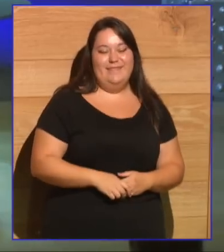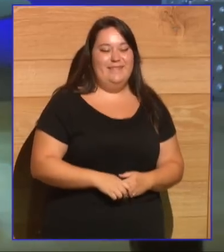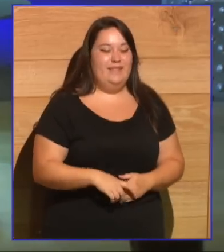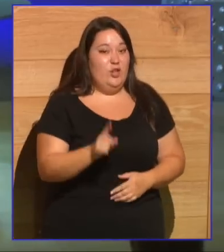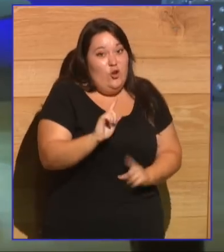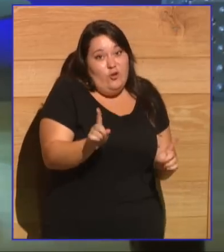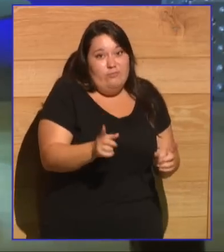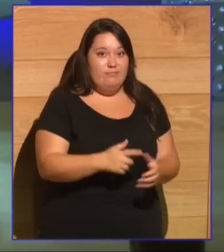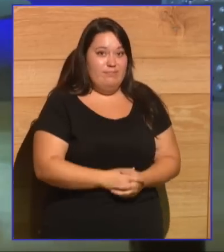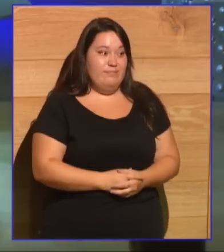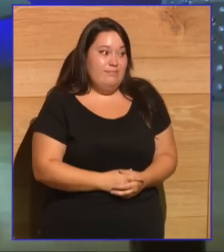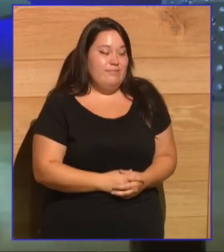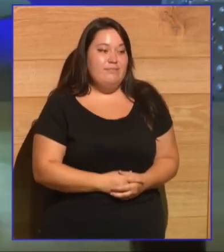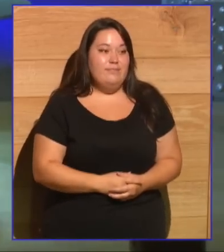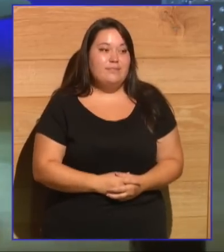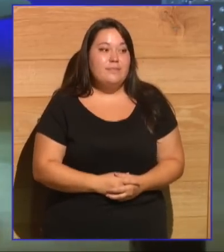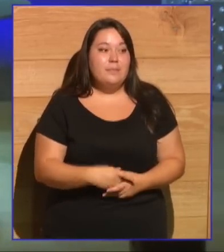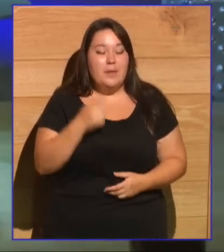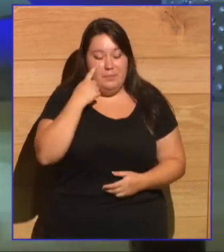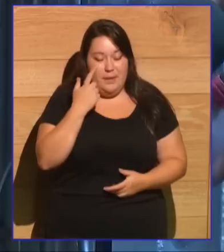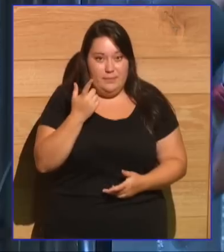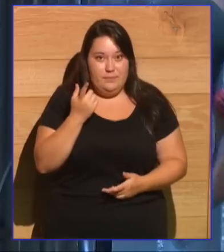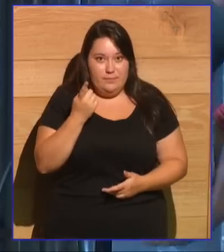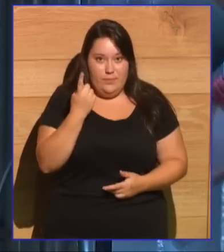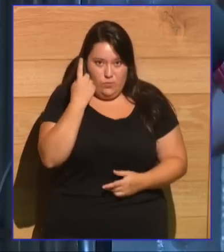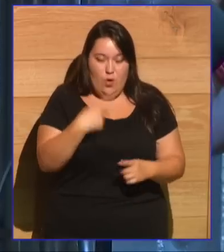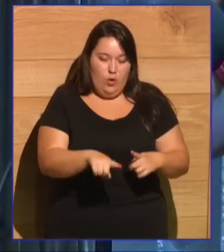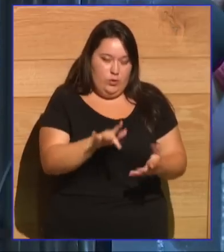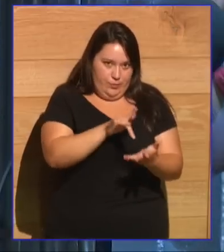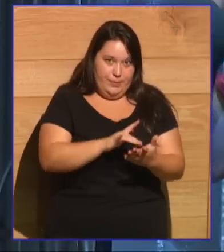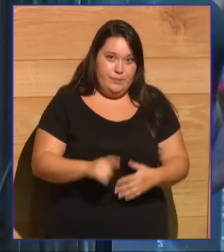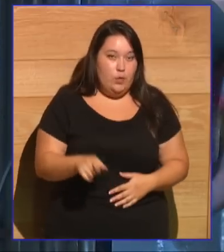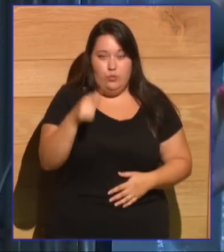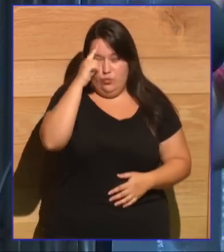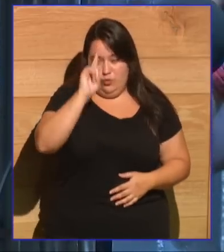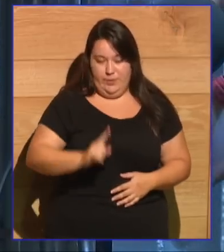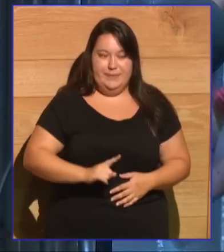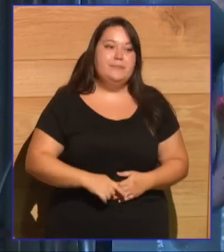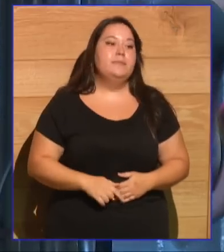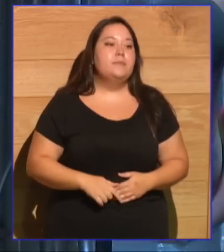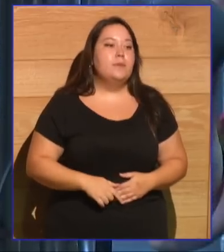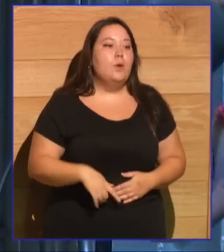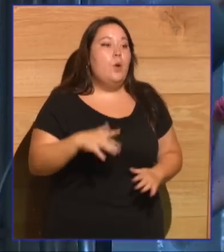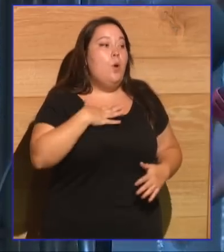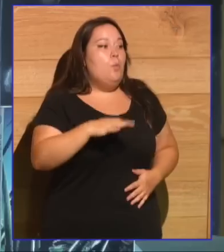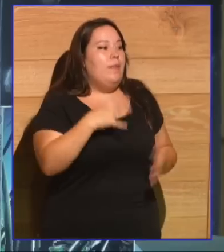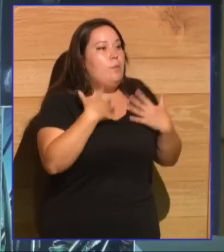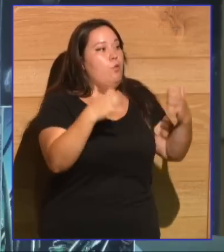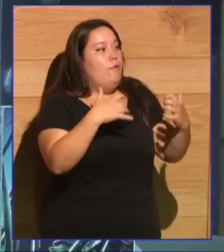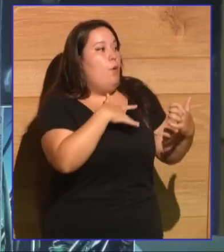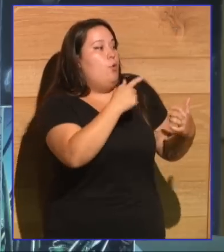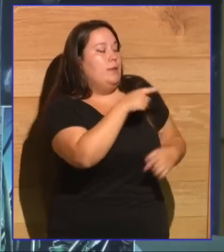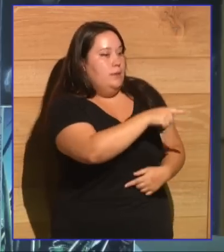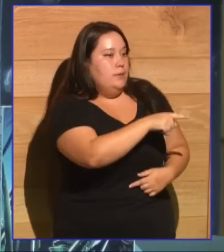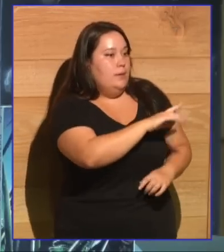y no porque mira rodrigo aquí hay una cosa que pasa de la que tú no podemos conseguir que te quieran todos a ti y empezamos